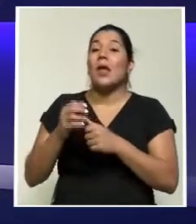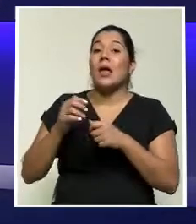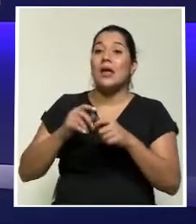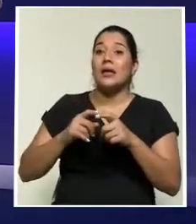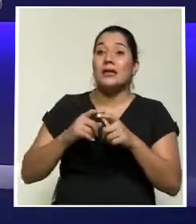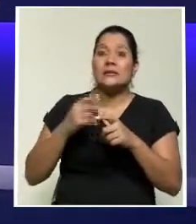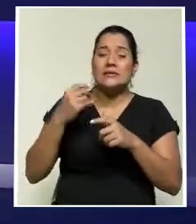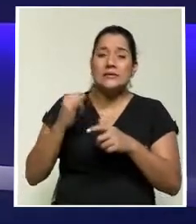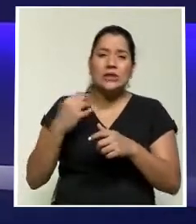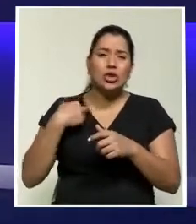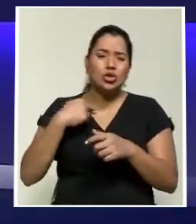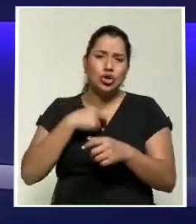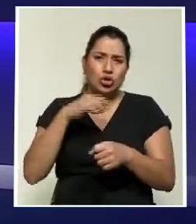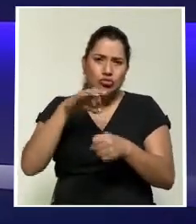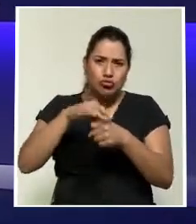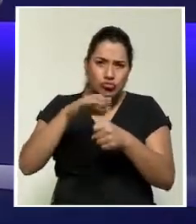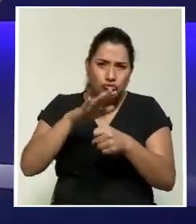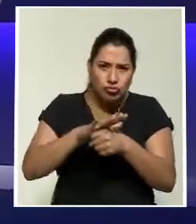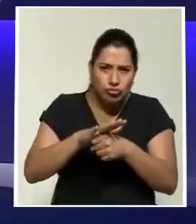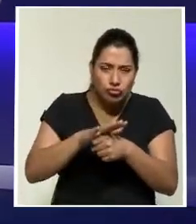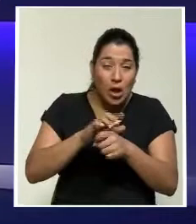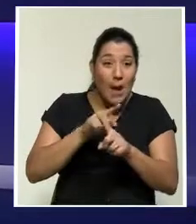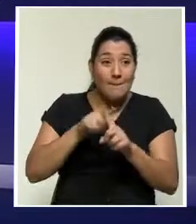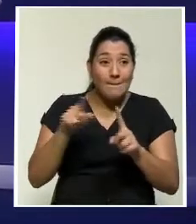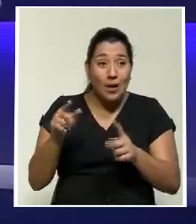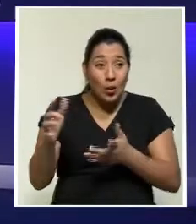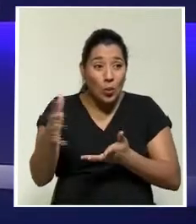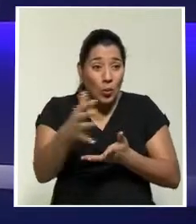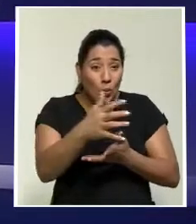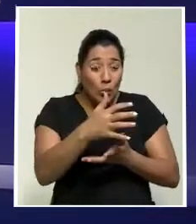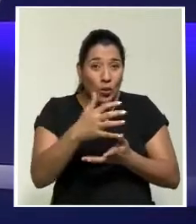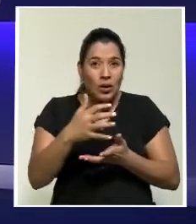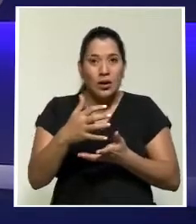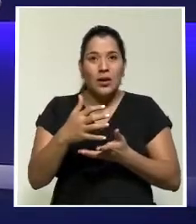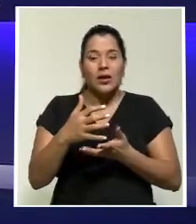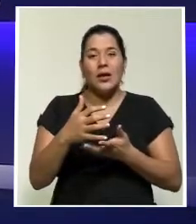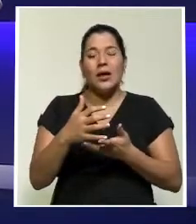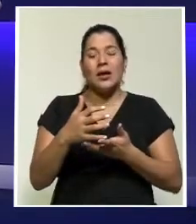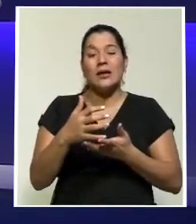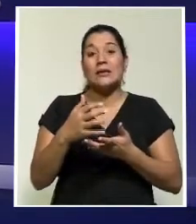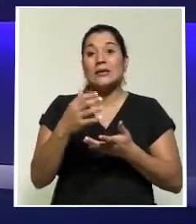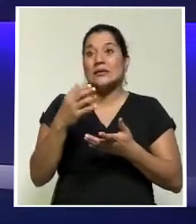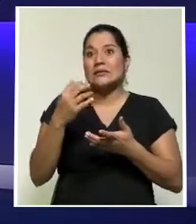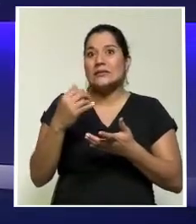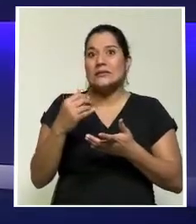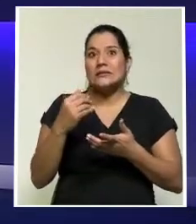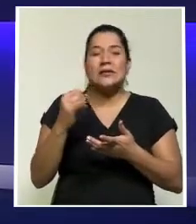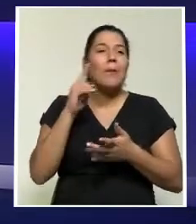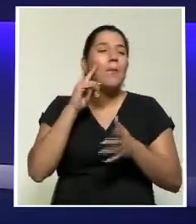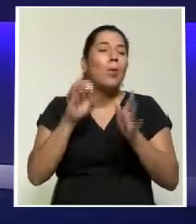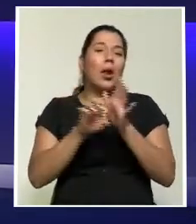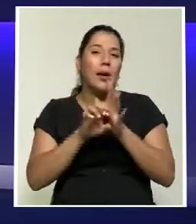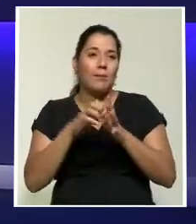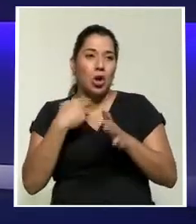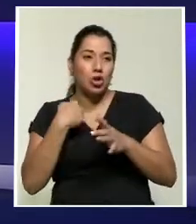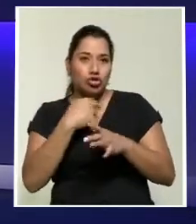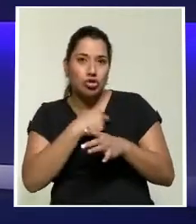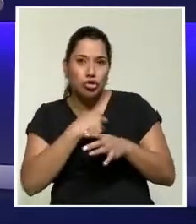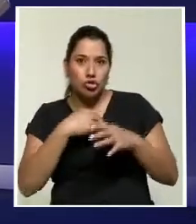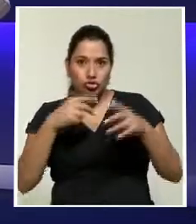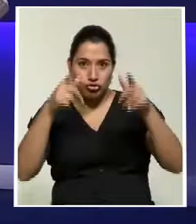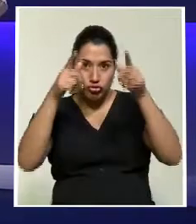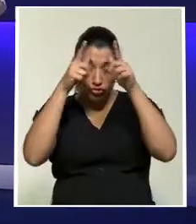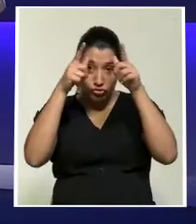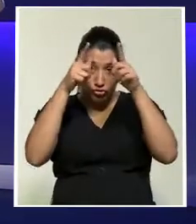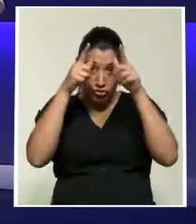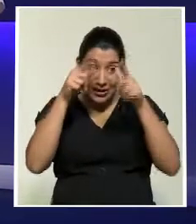lo dedicamos a una industria, sobre todo cárnica, ¿verdad? De alimentar vacas, ¿verdad? Ahí estamos